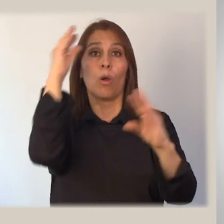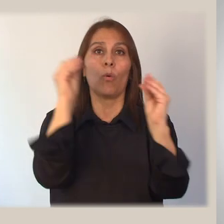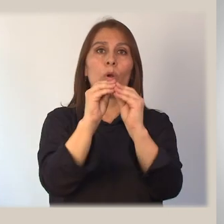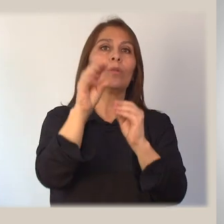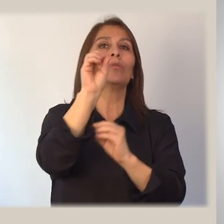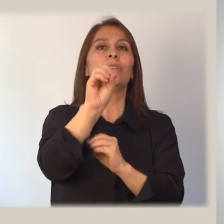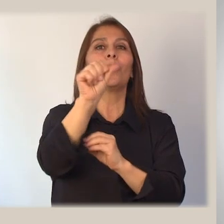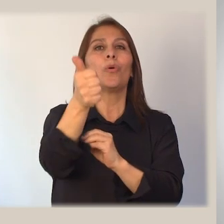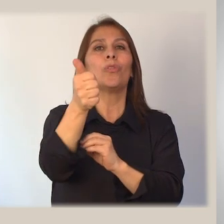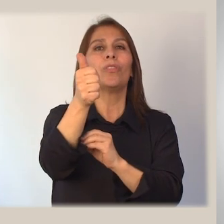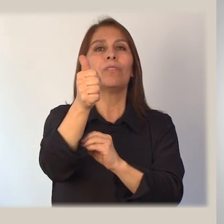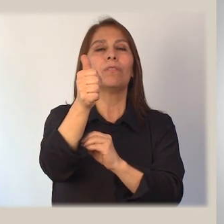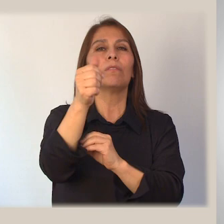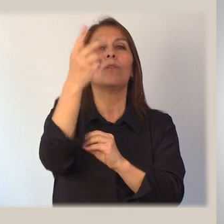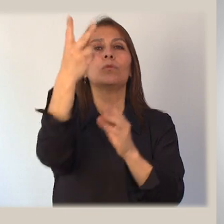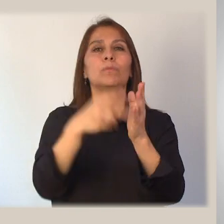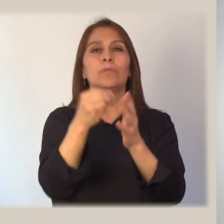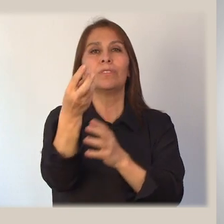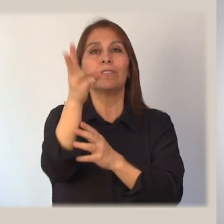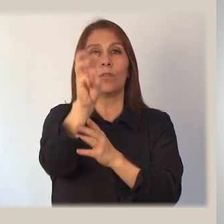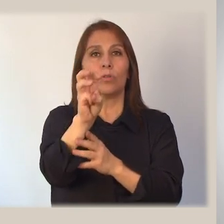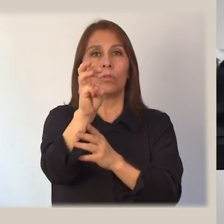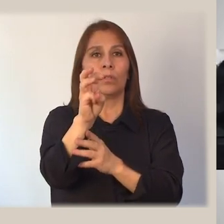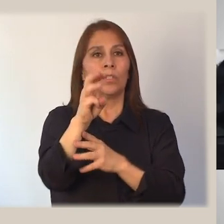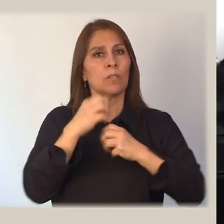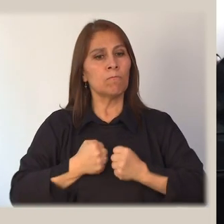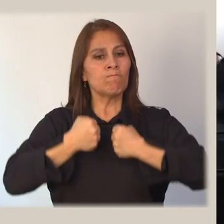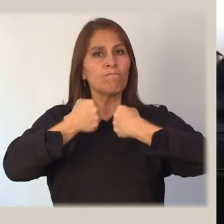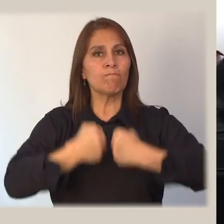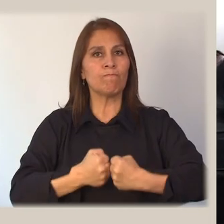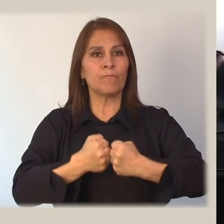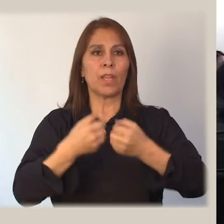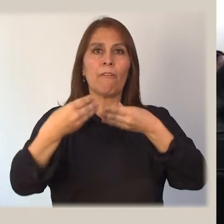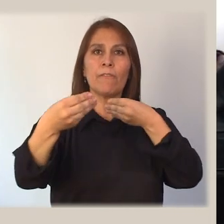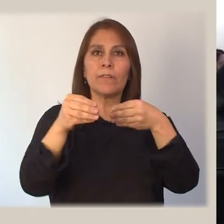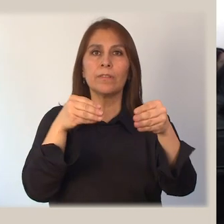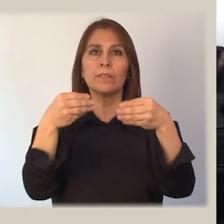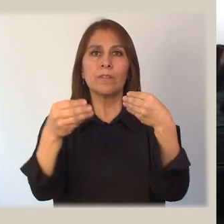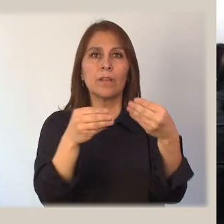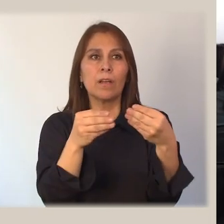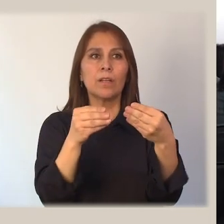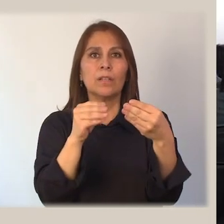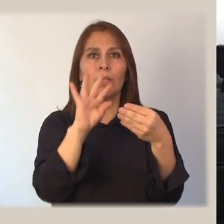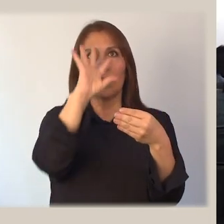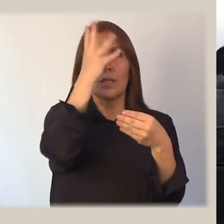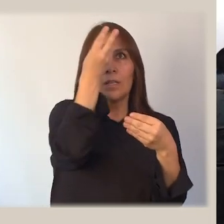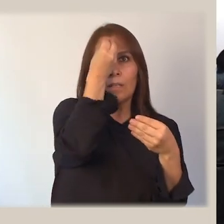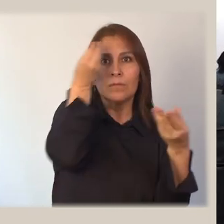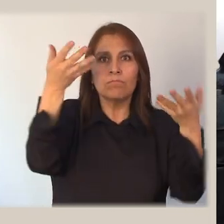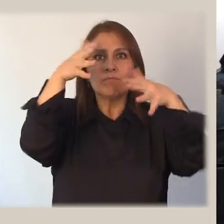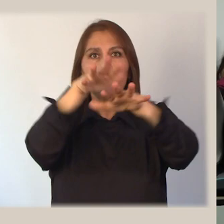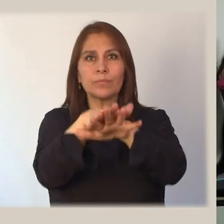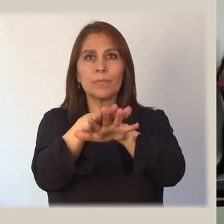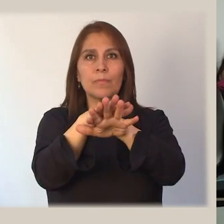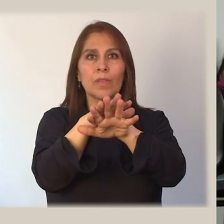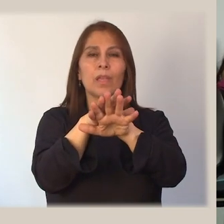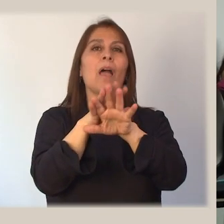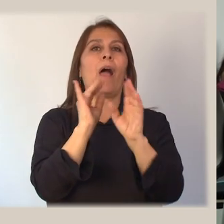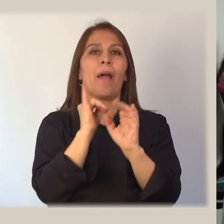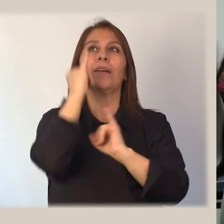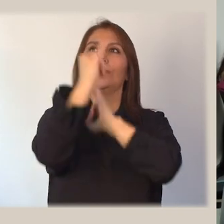Superior en el Acuerdo 010 de 2018, afianza los derroteros curriculares de flexibilidad, interdisciplinariedad